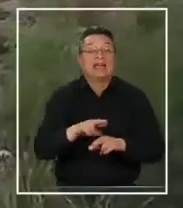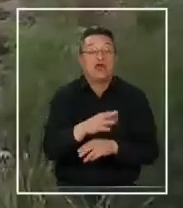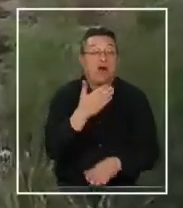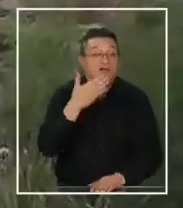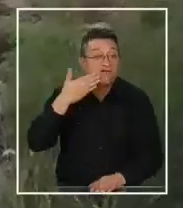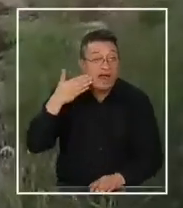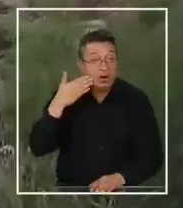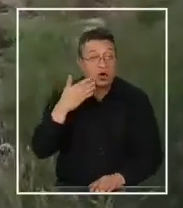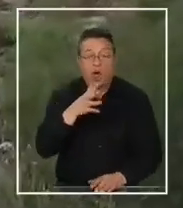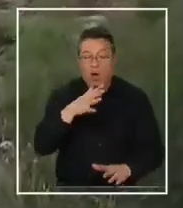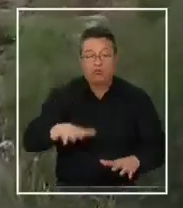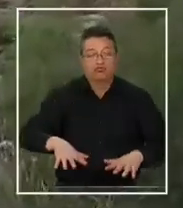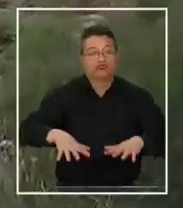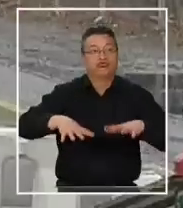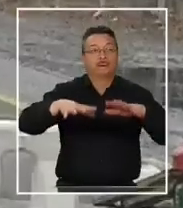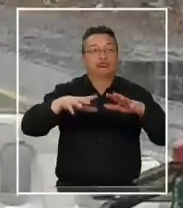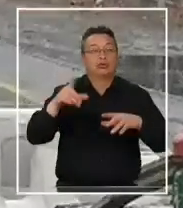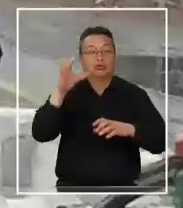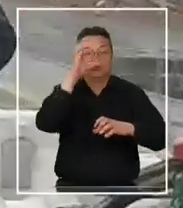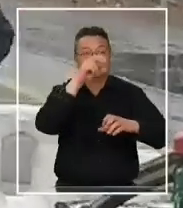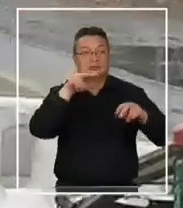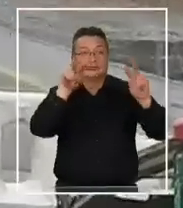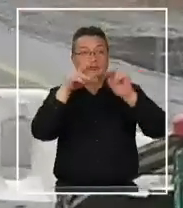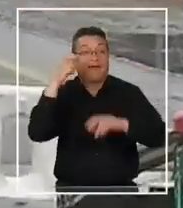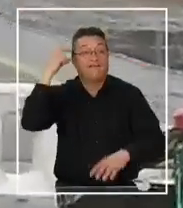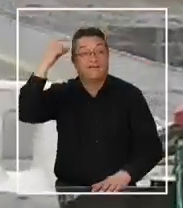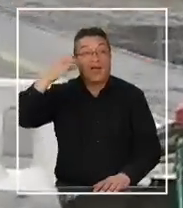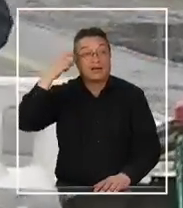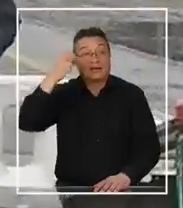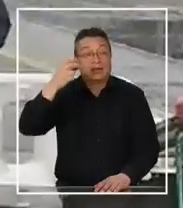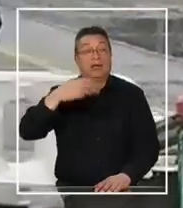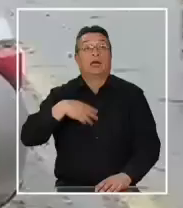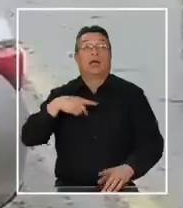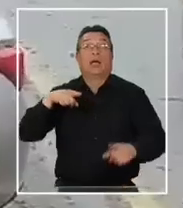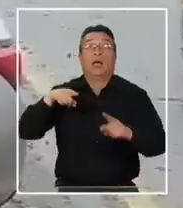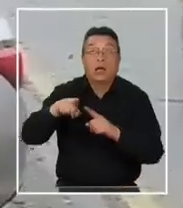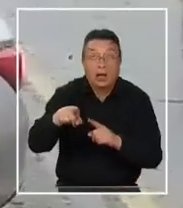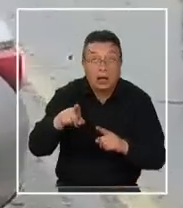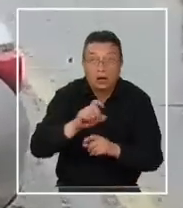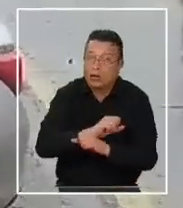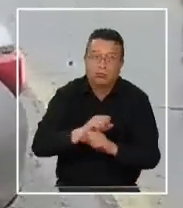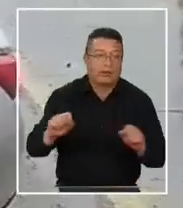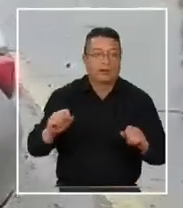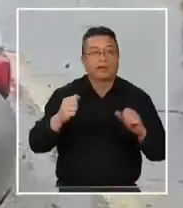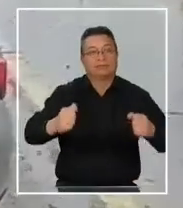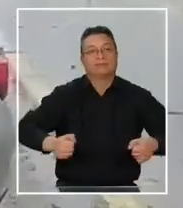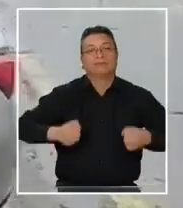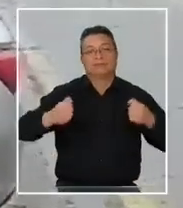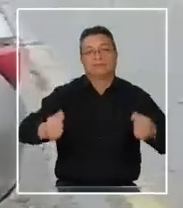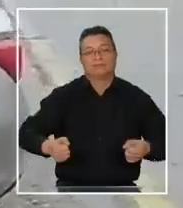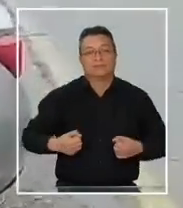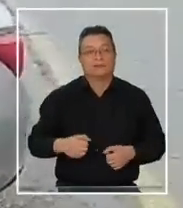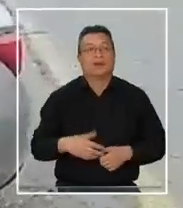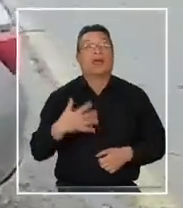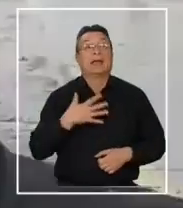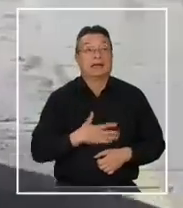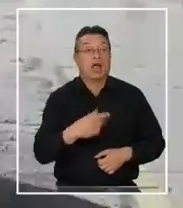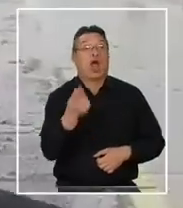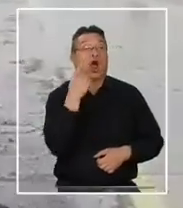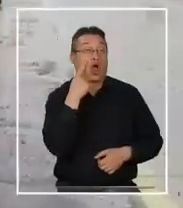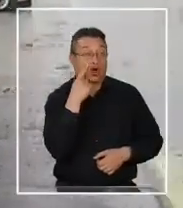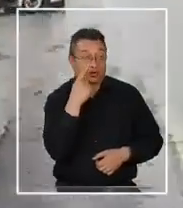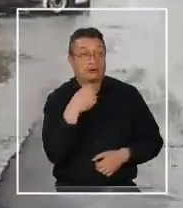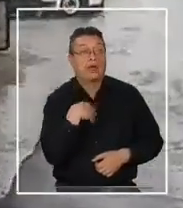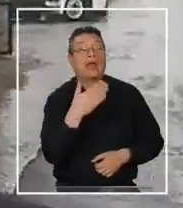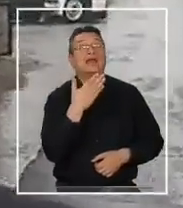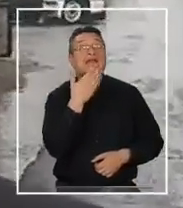su caudal, lo que dejó a estos turistas brasileños con las ganas de subir a Portillo. Eso para conocer. Conocer, está lloviendo